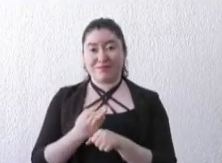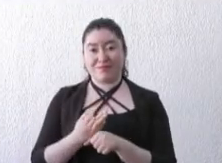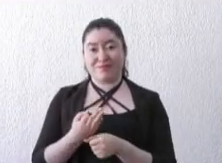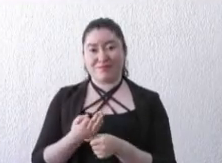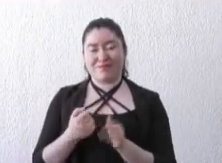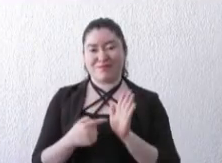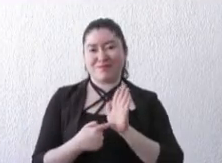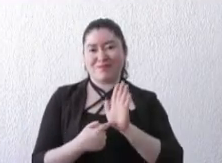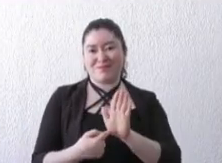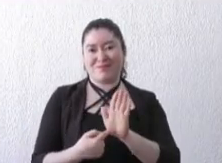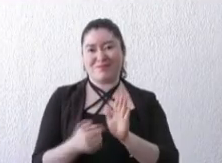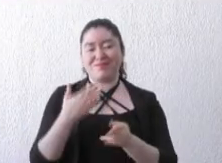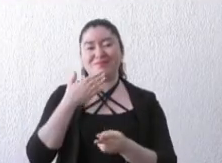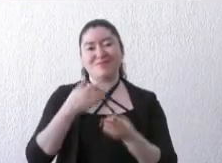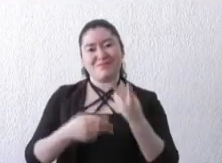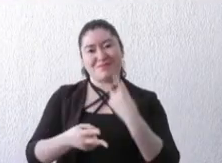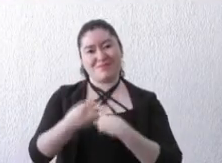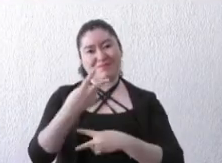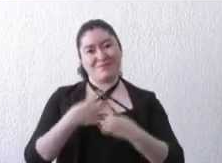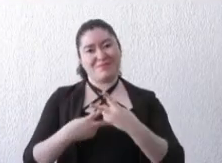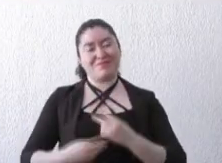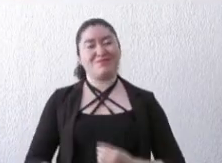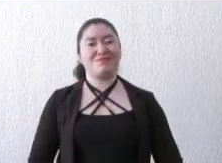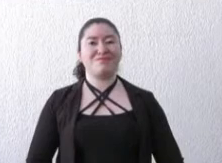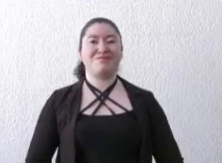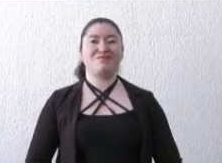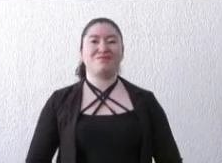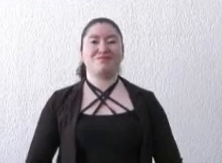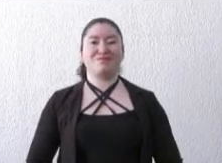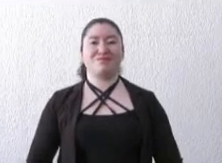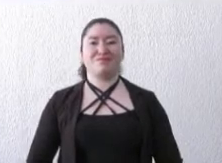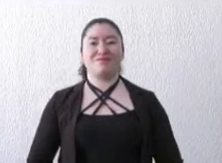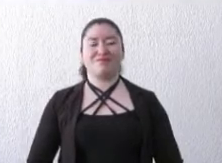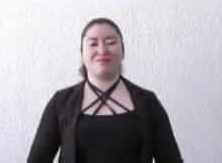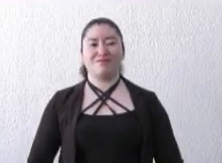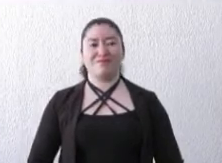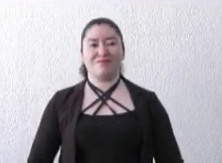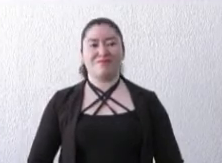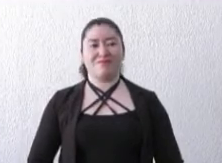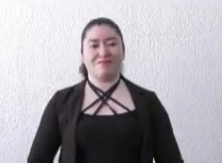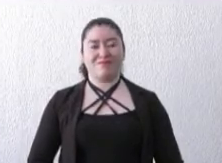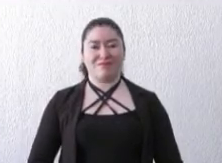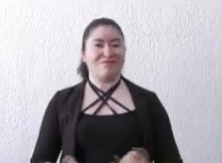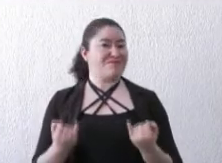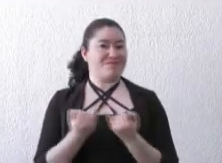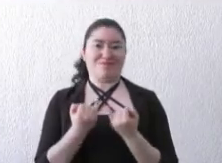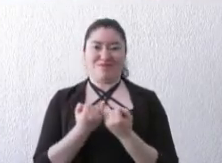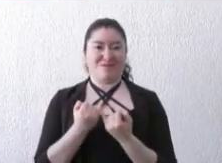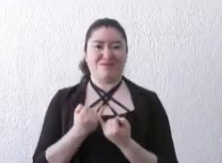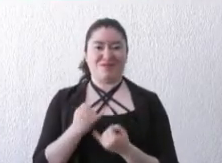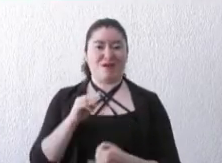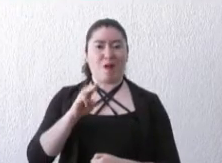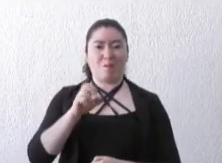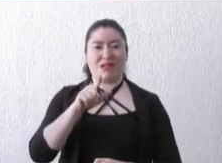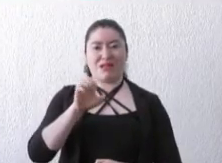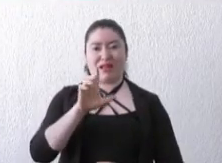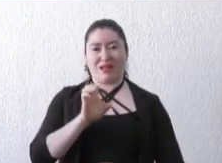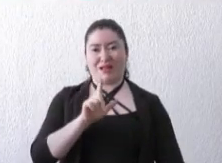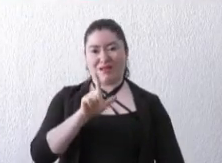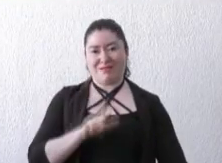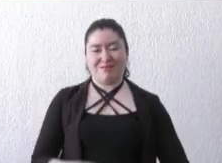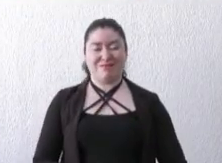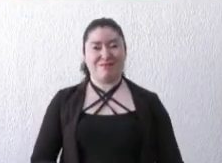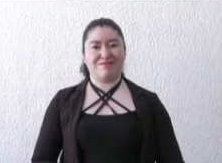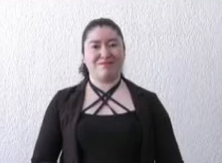este lugar. Bienvenido. ¿Cómo? Mezcal también, porque puse mis...